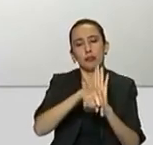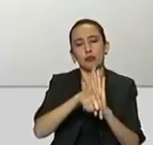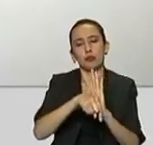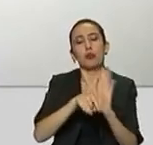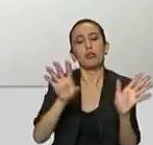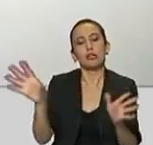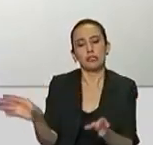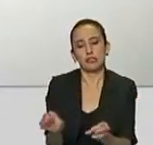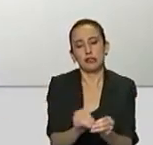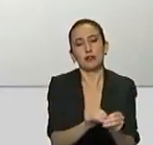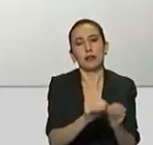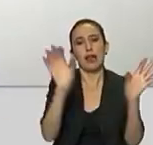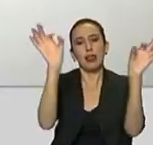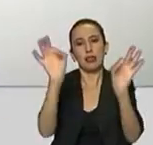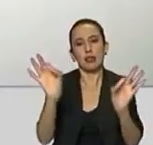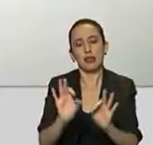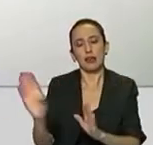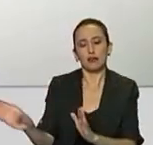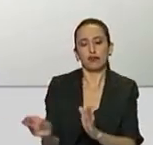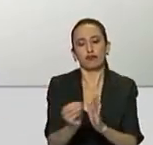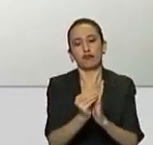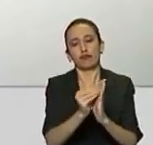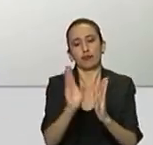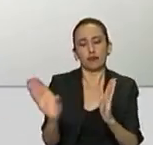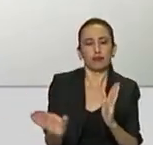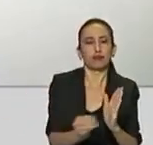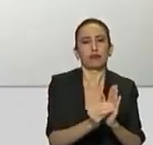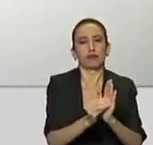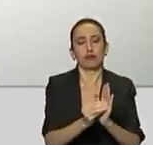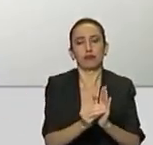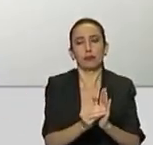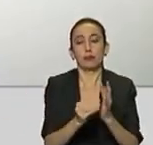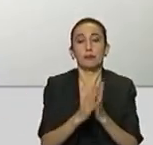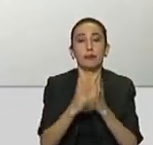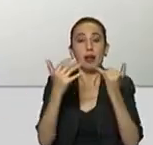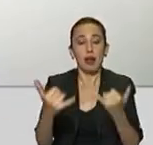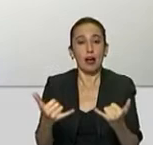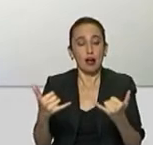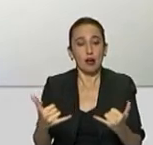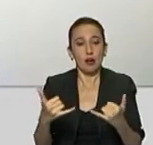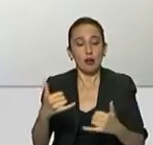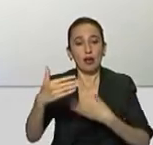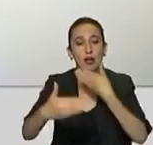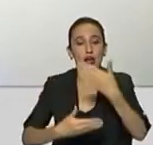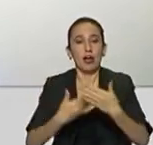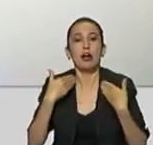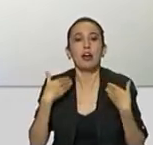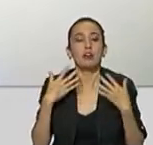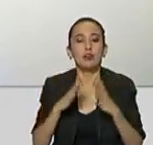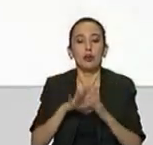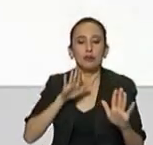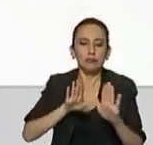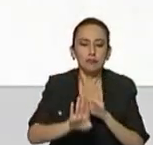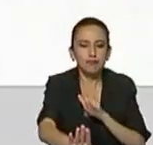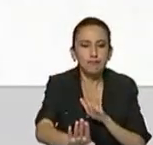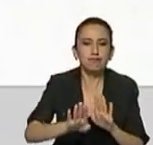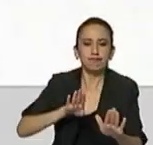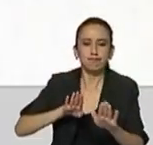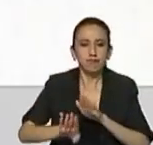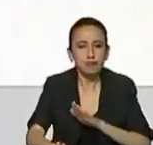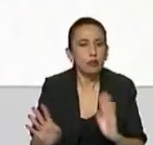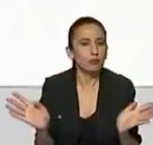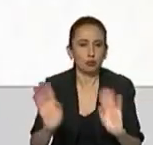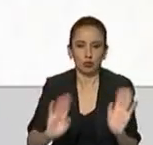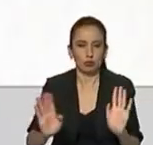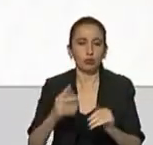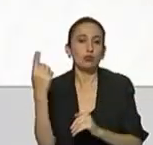automáticamente con el sistema del alternador. En este caso, no hace falta acelerarle. Las recomendaciones son